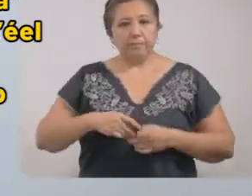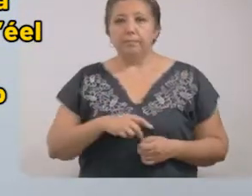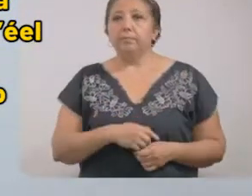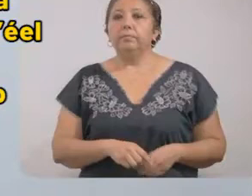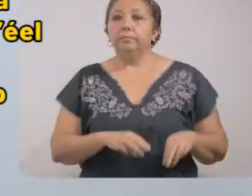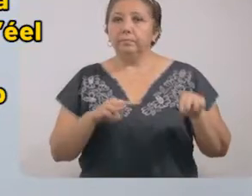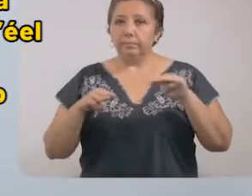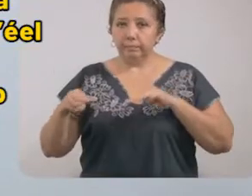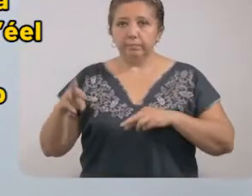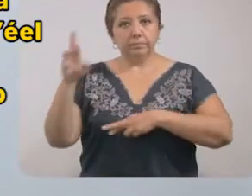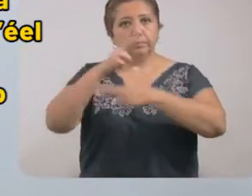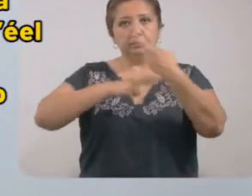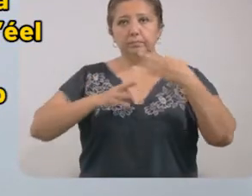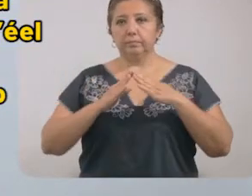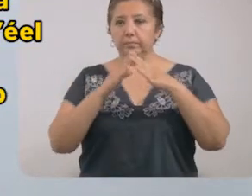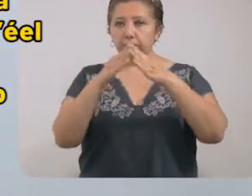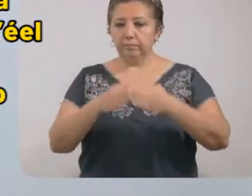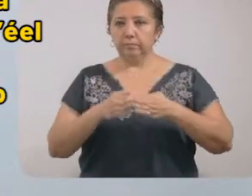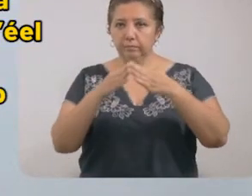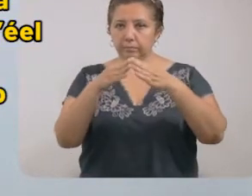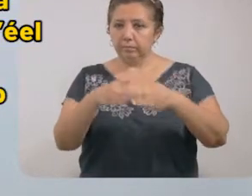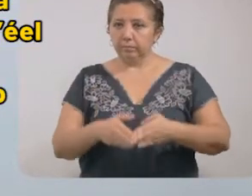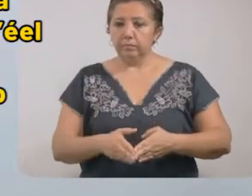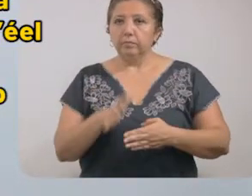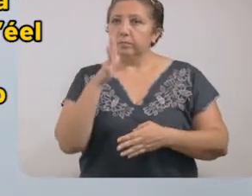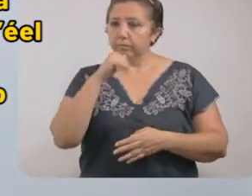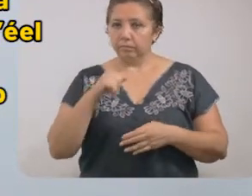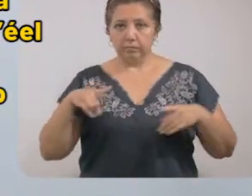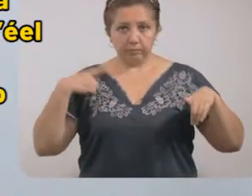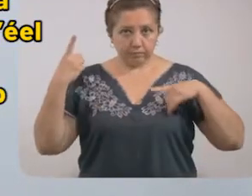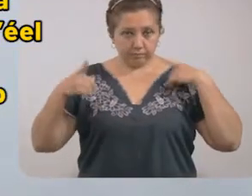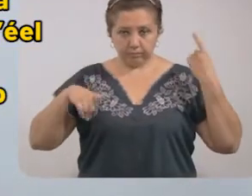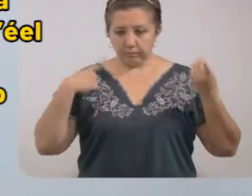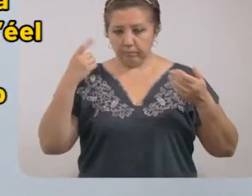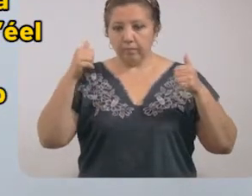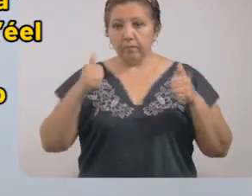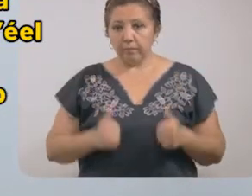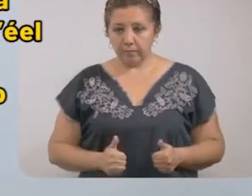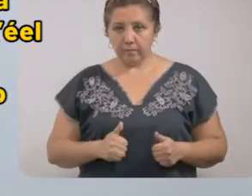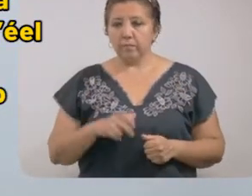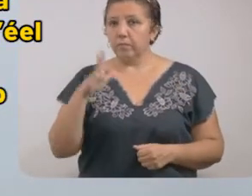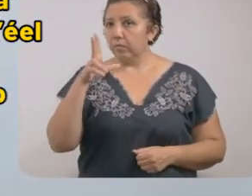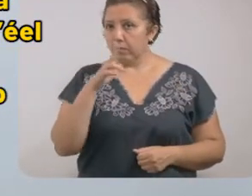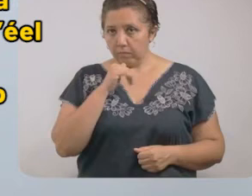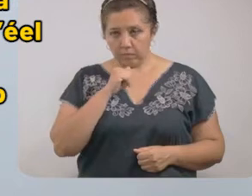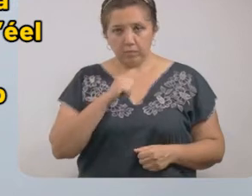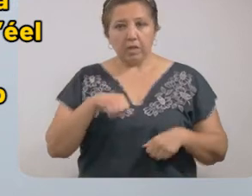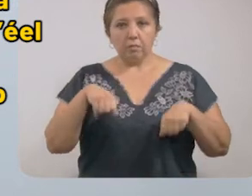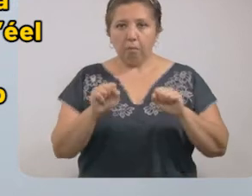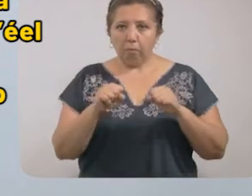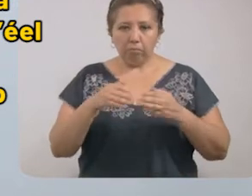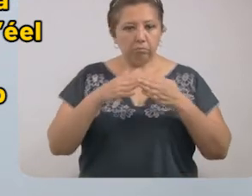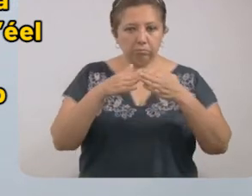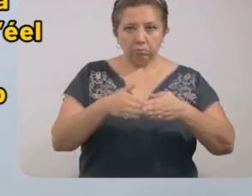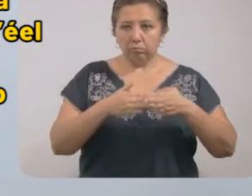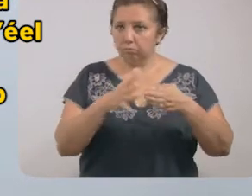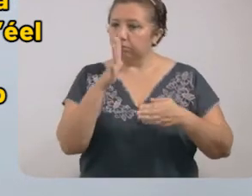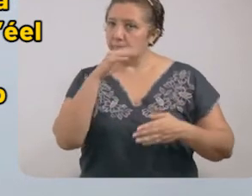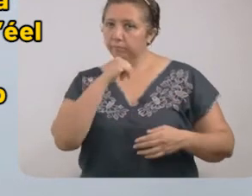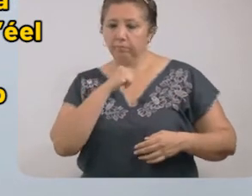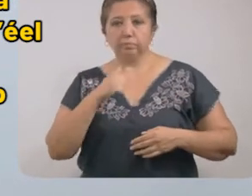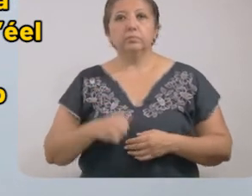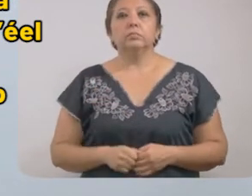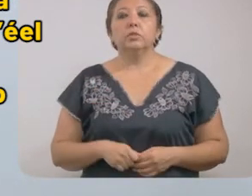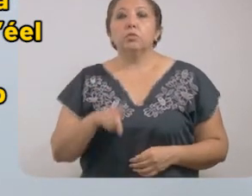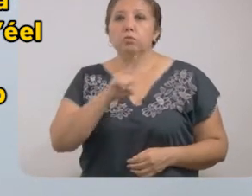y se ordena el inmediato regreso de todas las embarcaciones recreativas para estar en tierra y se prohibirá el uso de cualquier vehículo acuático con